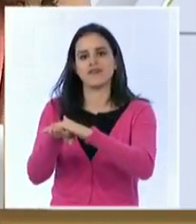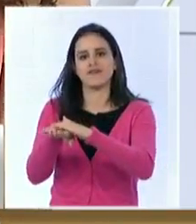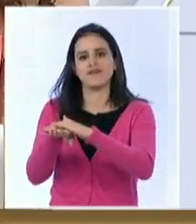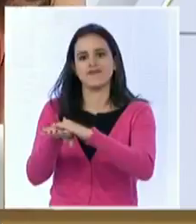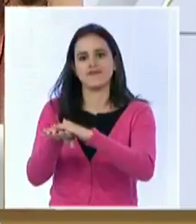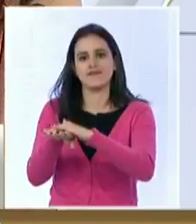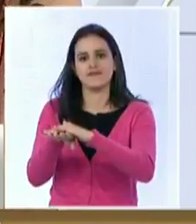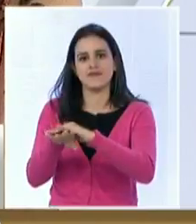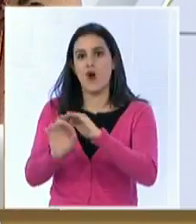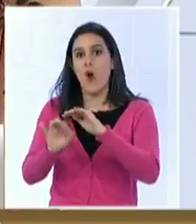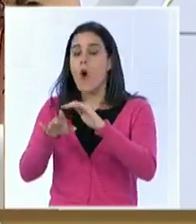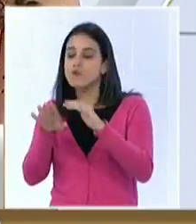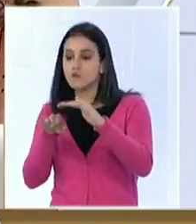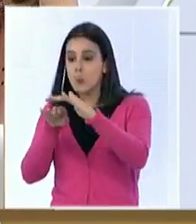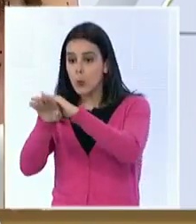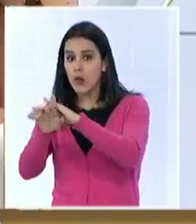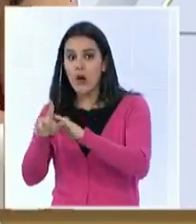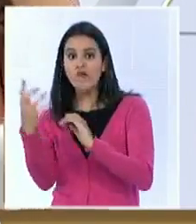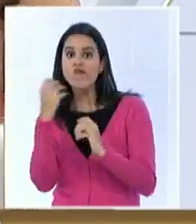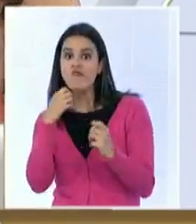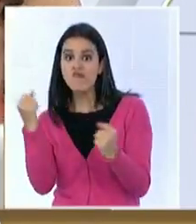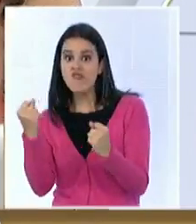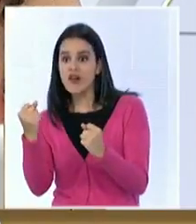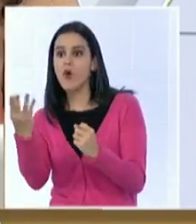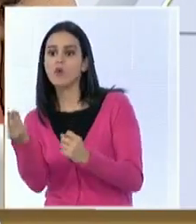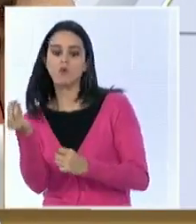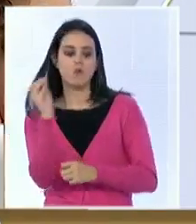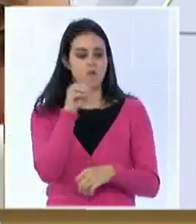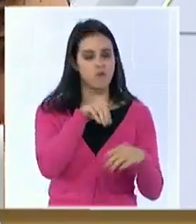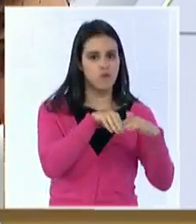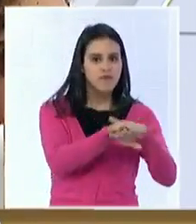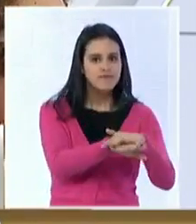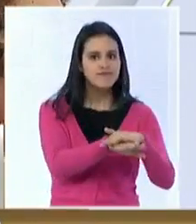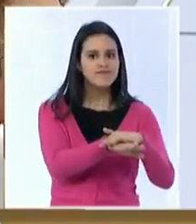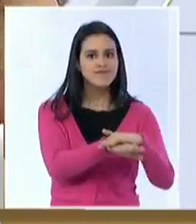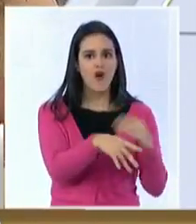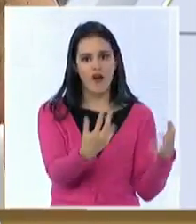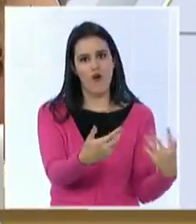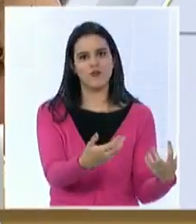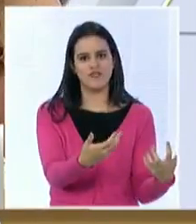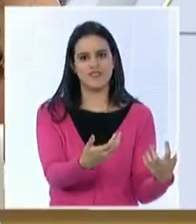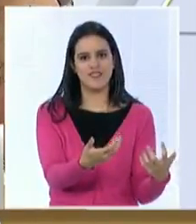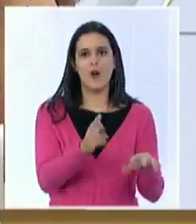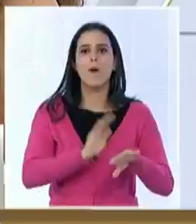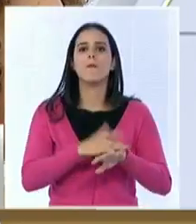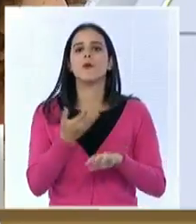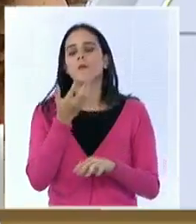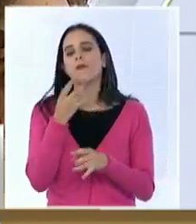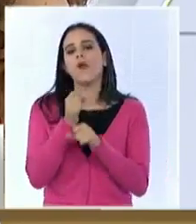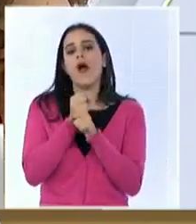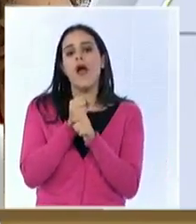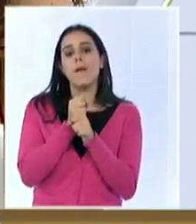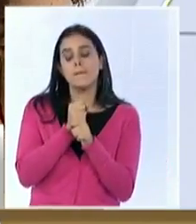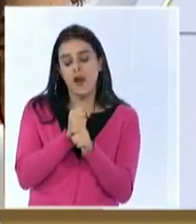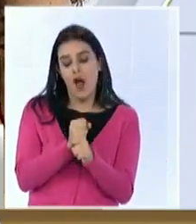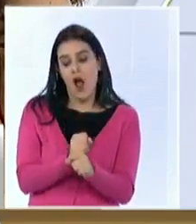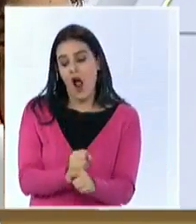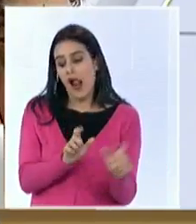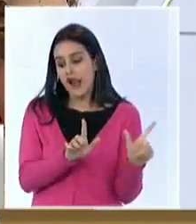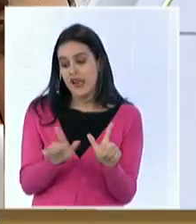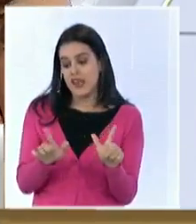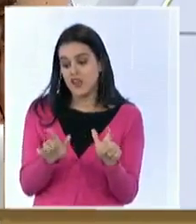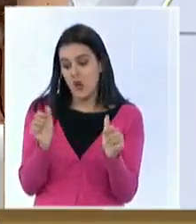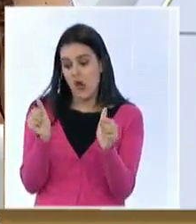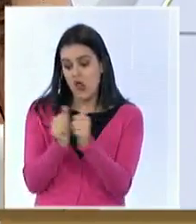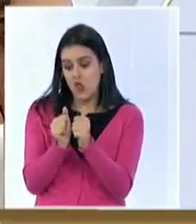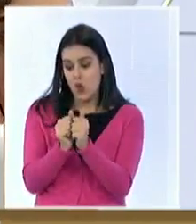30 minutos después, esté tibio. ¿Qué queremos hacer? Si tenemos hojas de calé, hojas de acelgas, de espinacas, por ejemplo, las